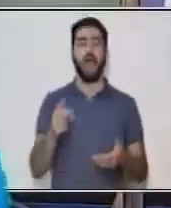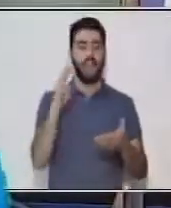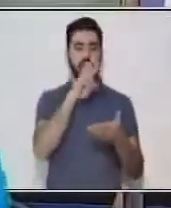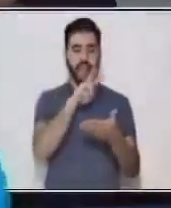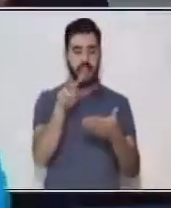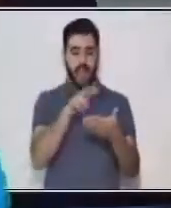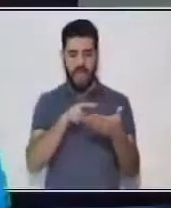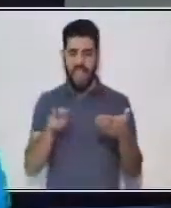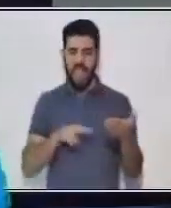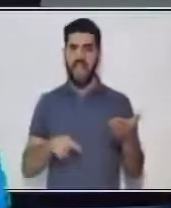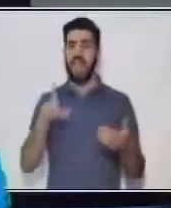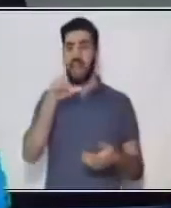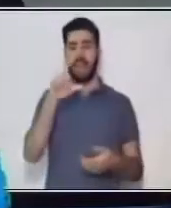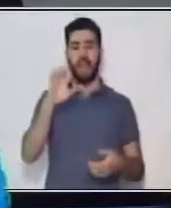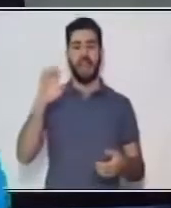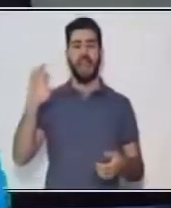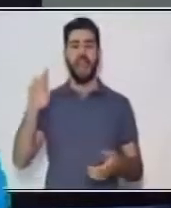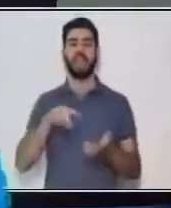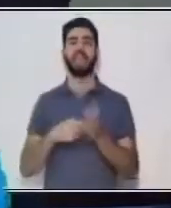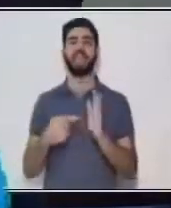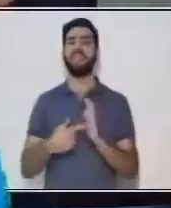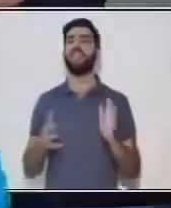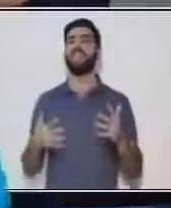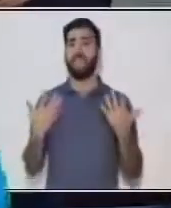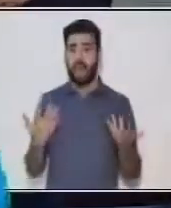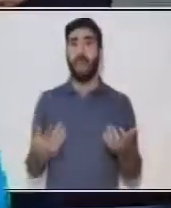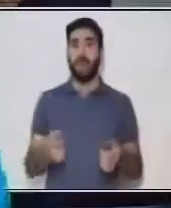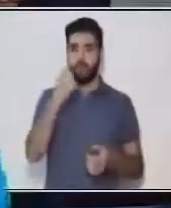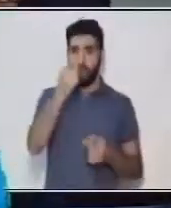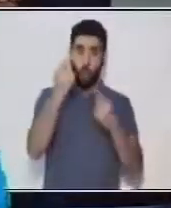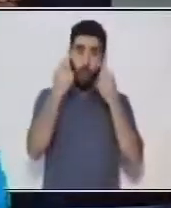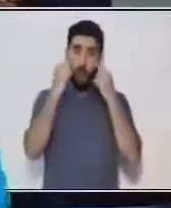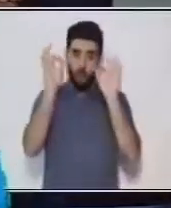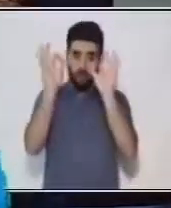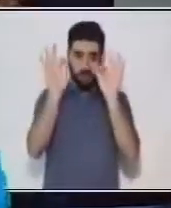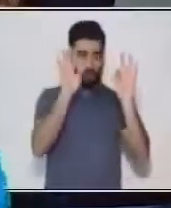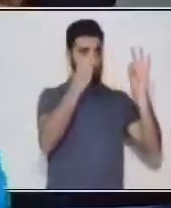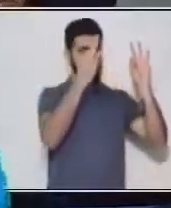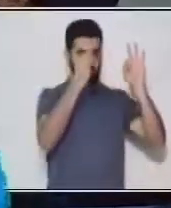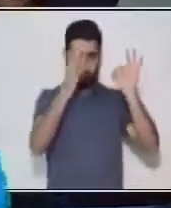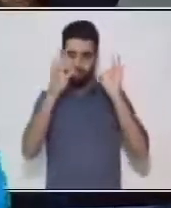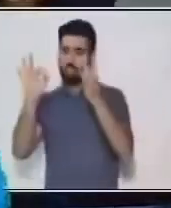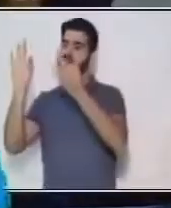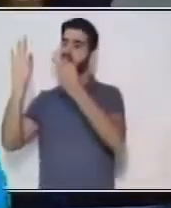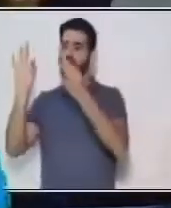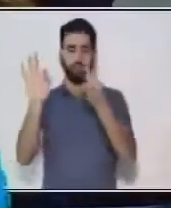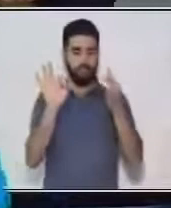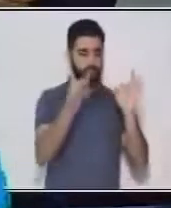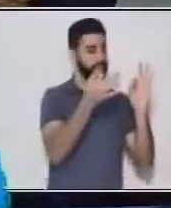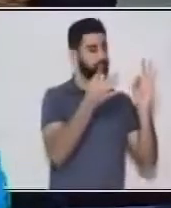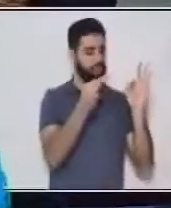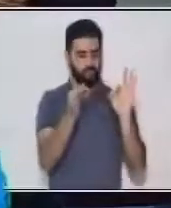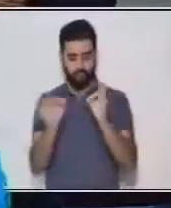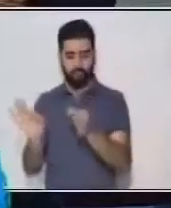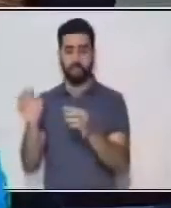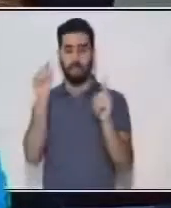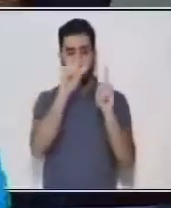signos de una palabra o texto escrito para interpretarlos mentalmente o traducirlos en